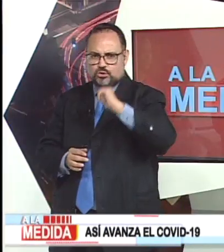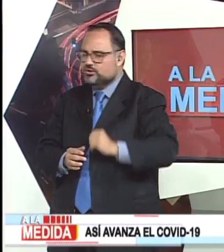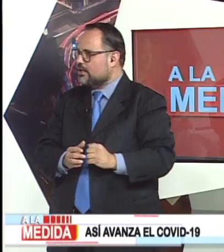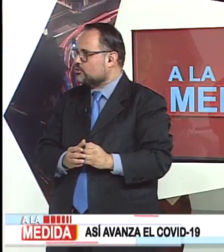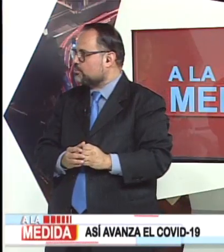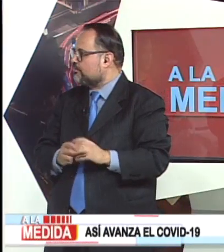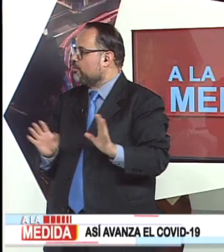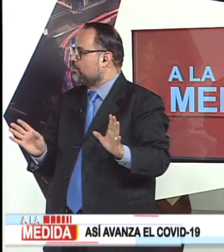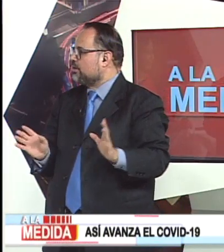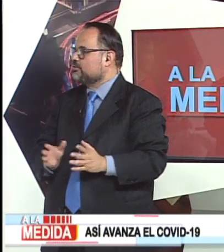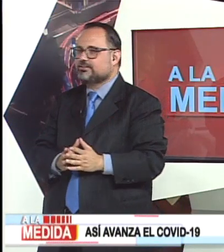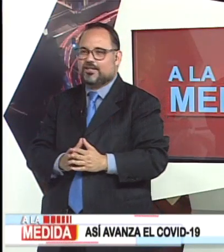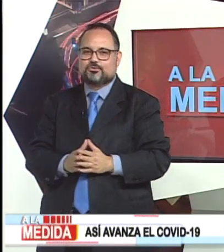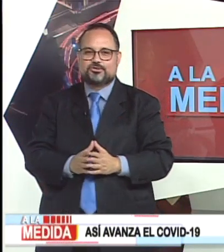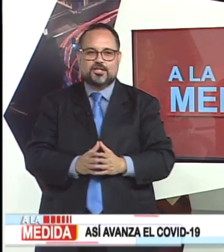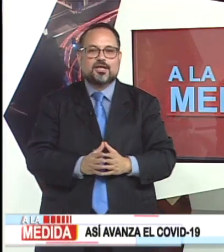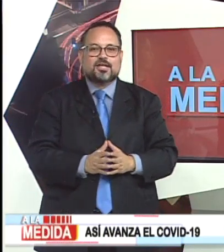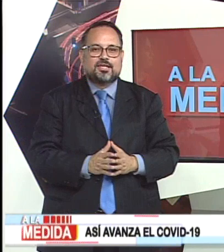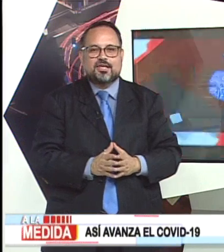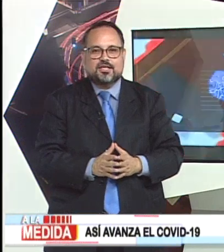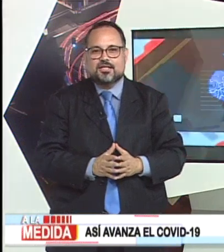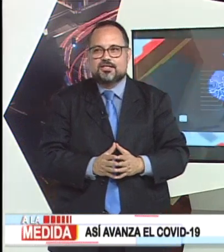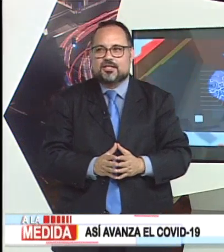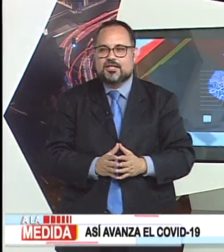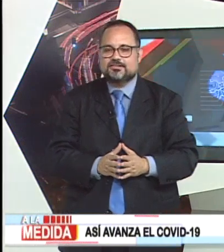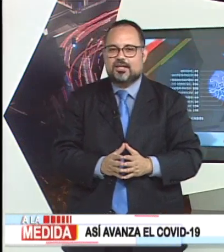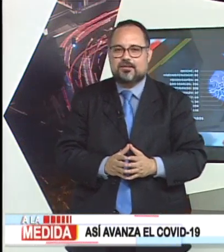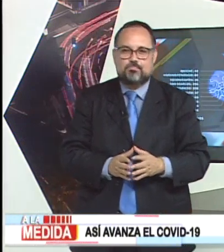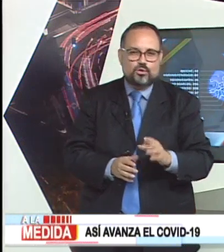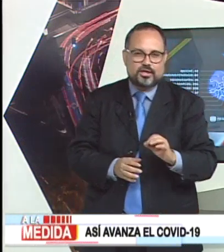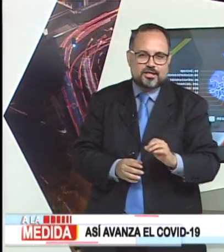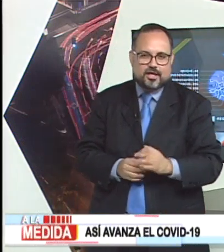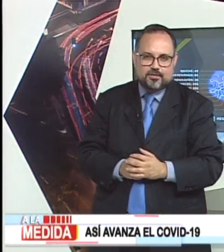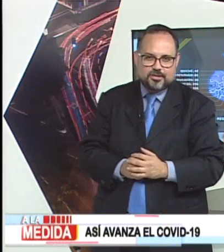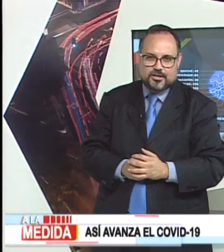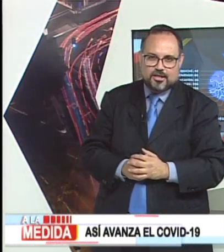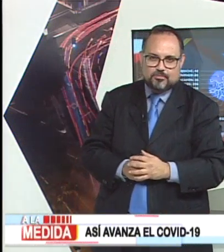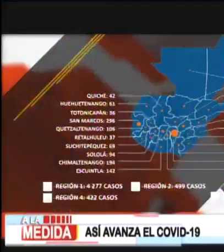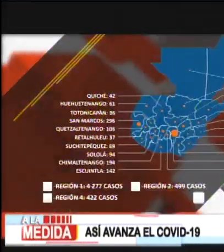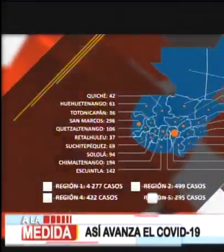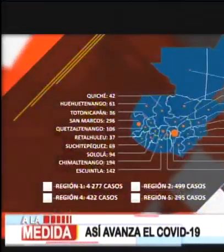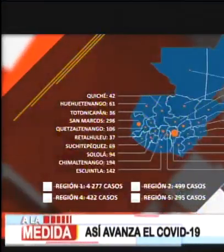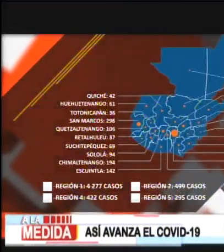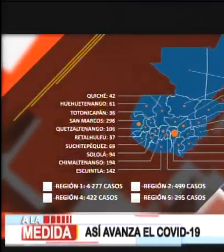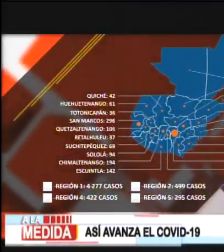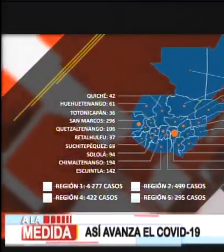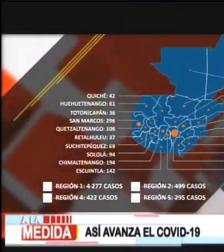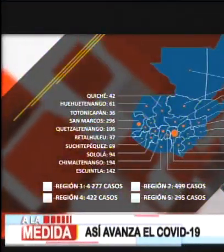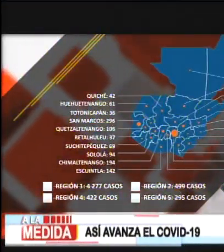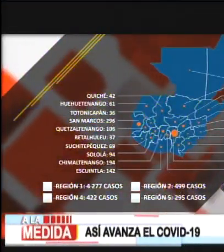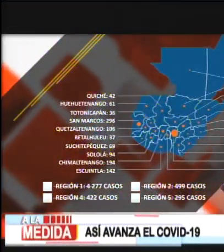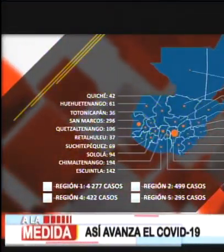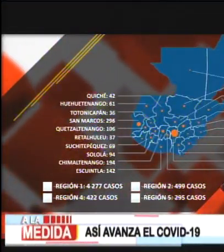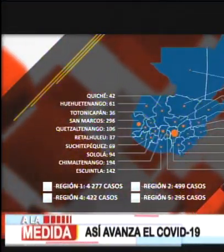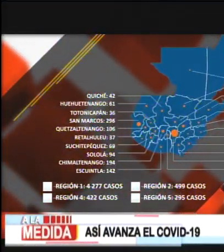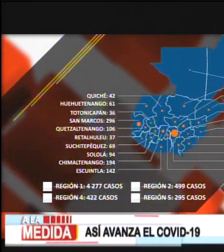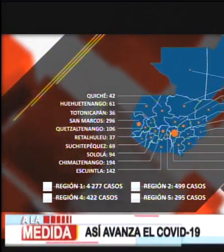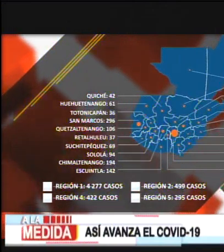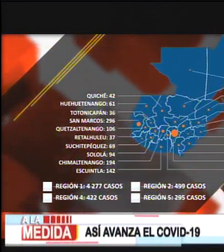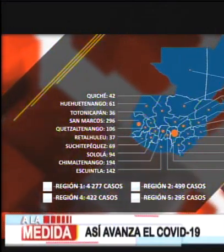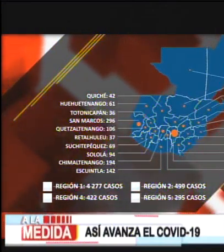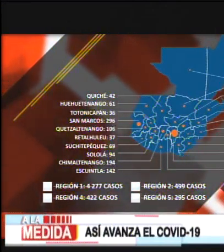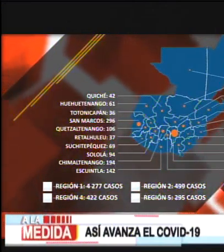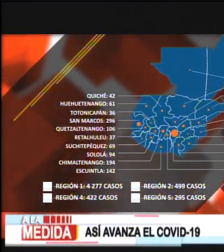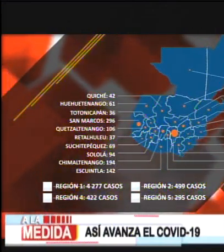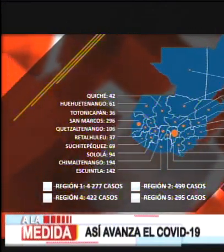Veamos otros datos, por favor, porque yo sé que usted quiere tener este reporte que diariamente le damos acá por el programa a la